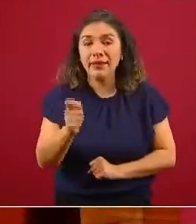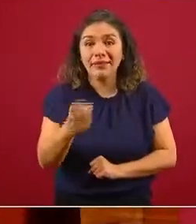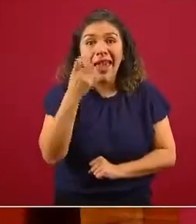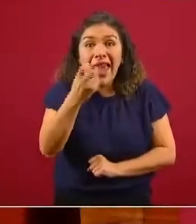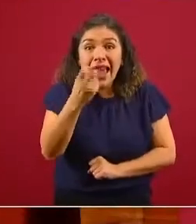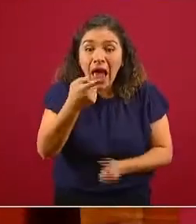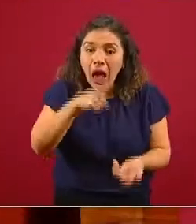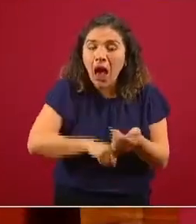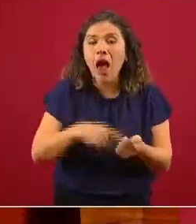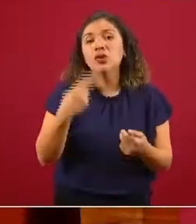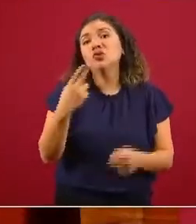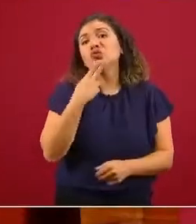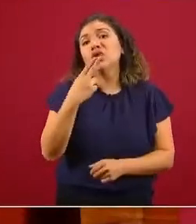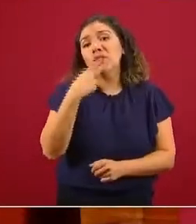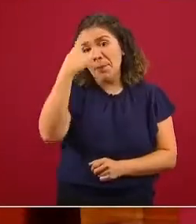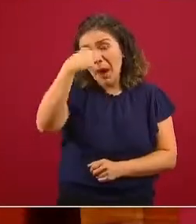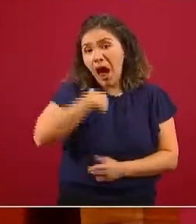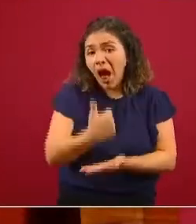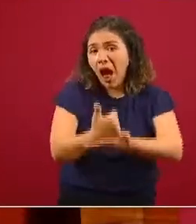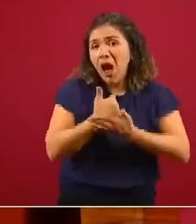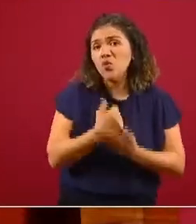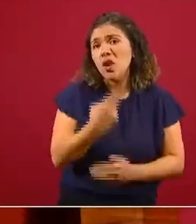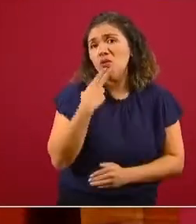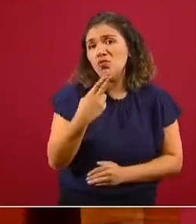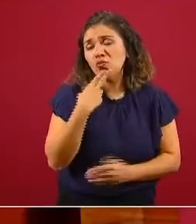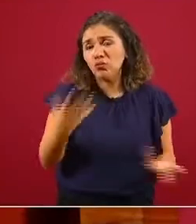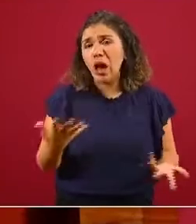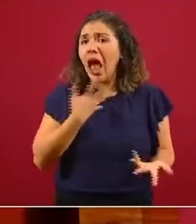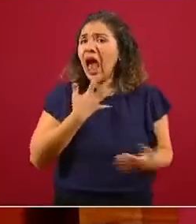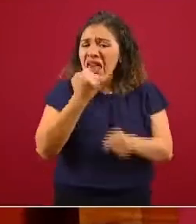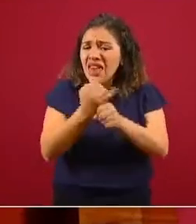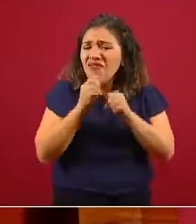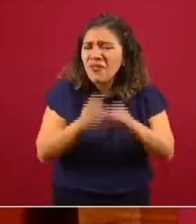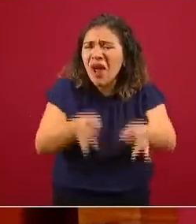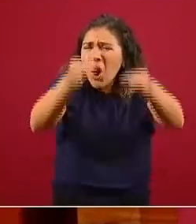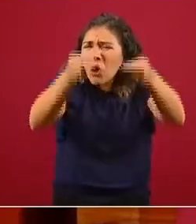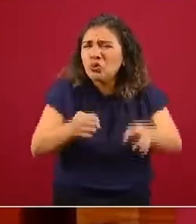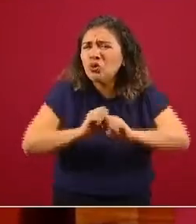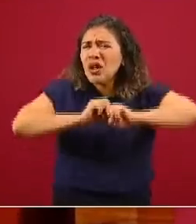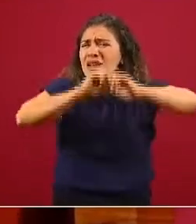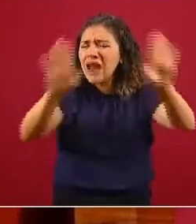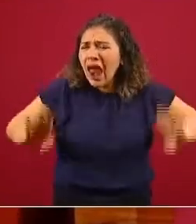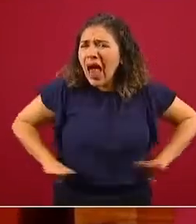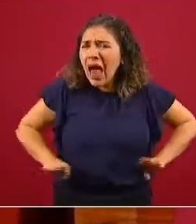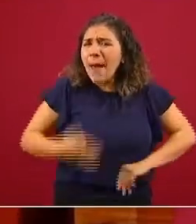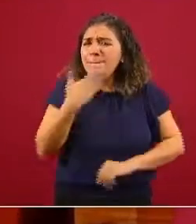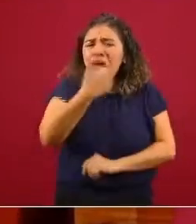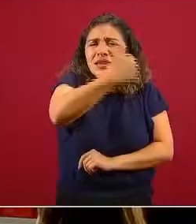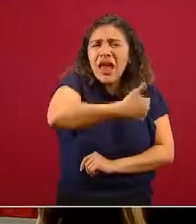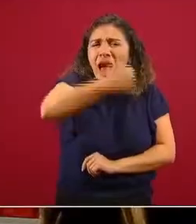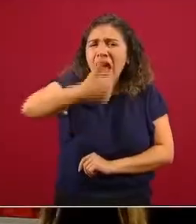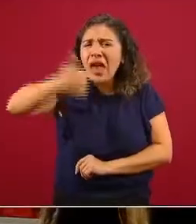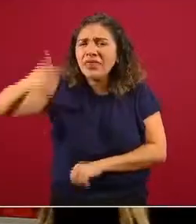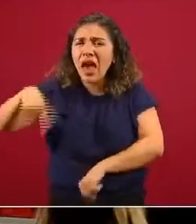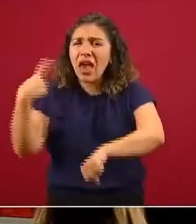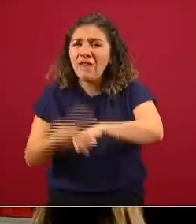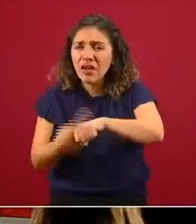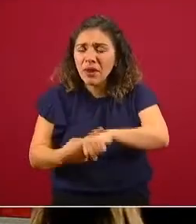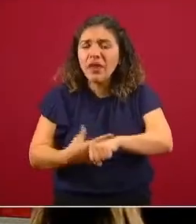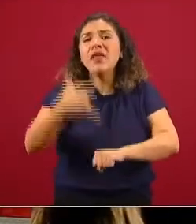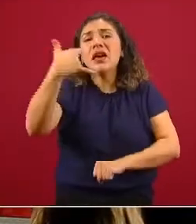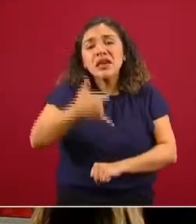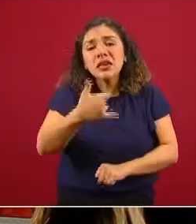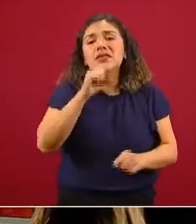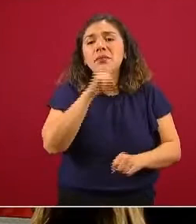Esa es una gran ventaja que tenemos, así es que tenemos la información fidedigna y adecuada de cada patología y de